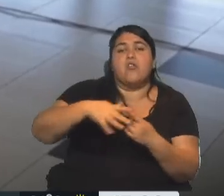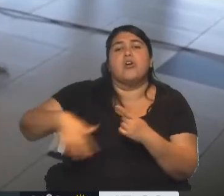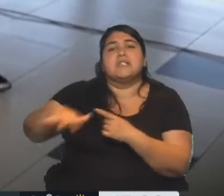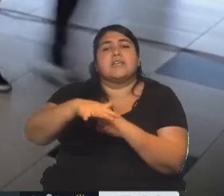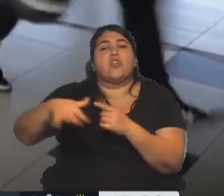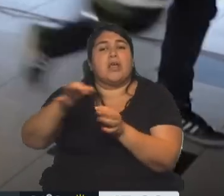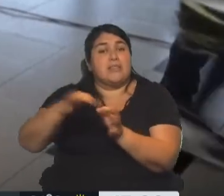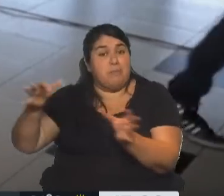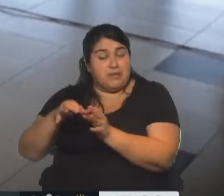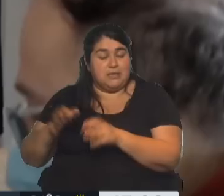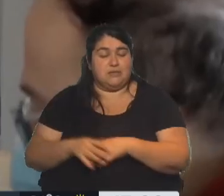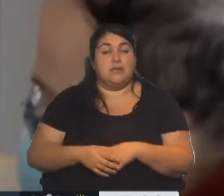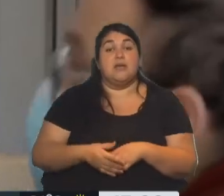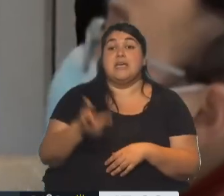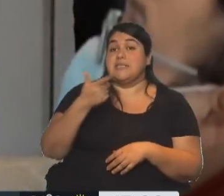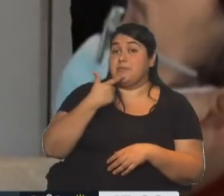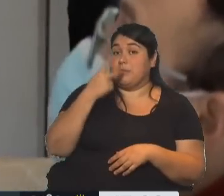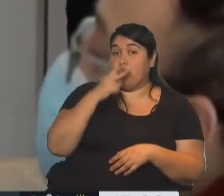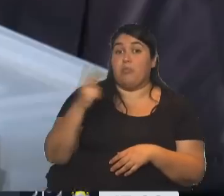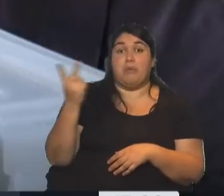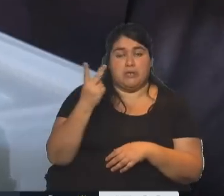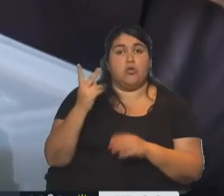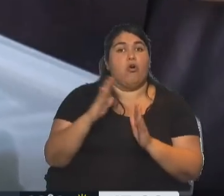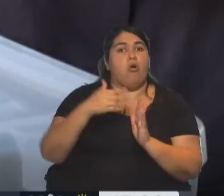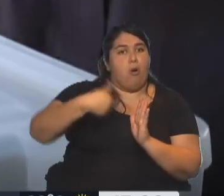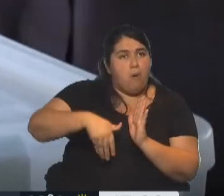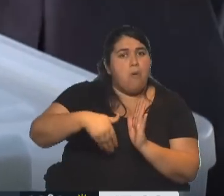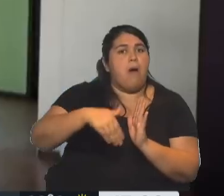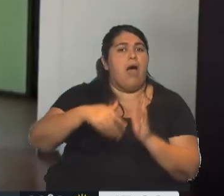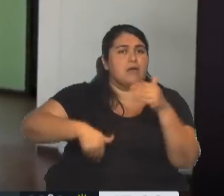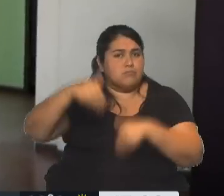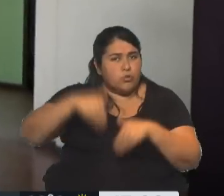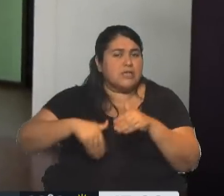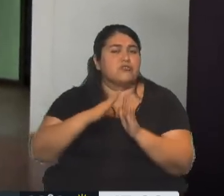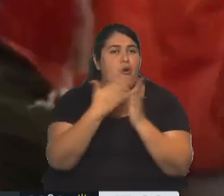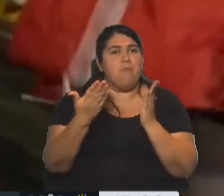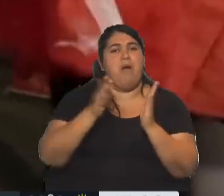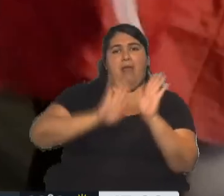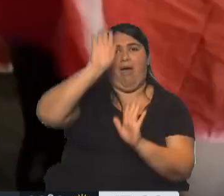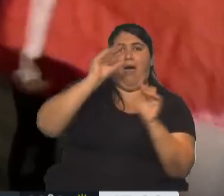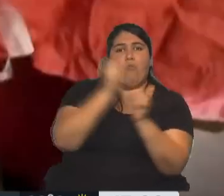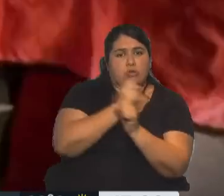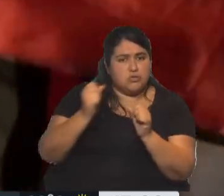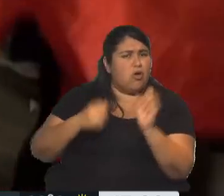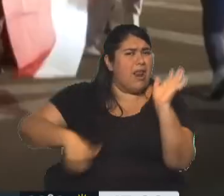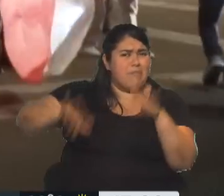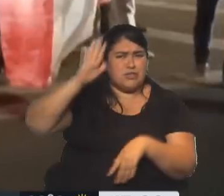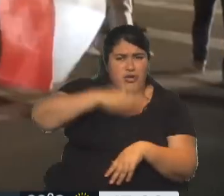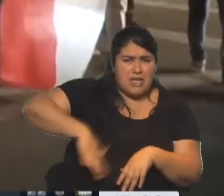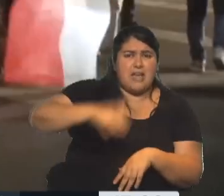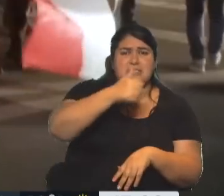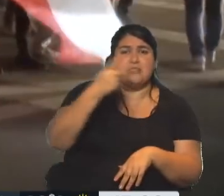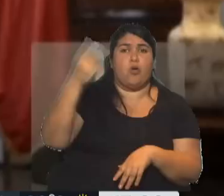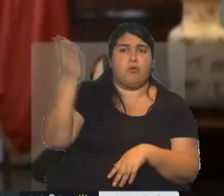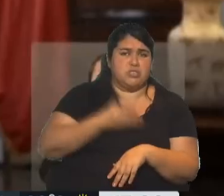Pero en septiembre de 2022, cuando esa nueva constitución fue llevada a las urnas para su aprobación, fue rechazada por el 62%